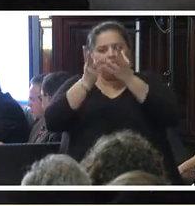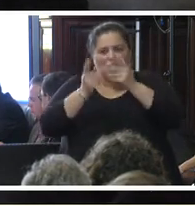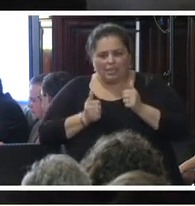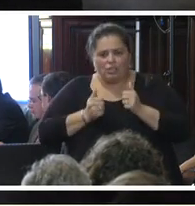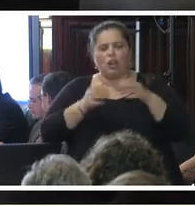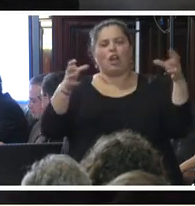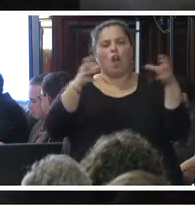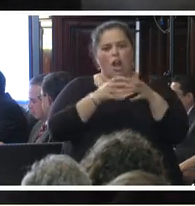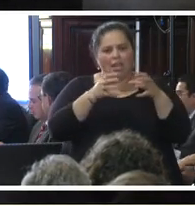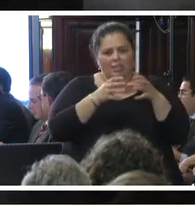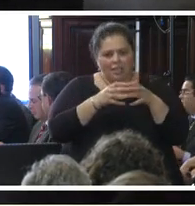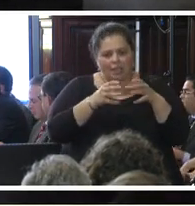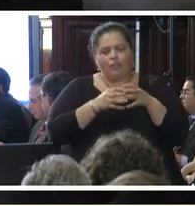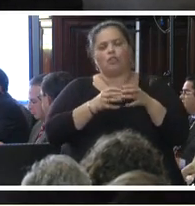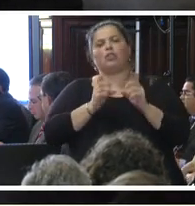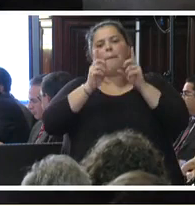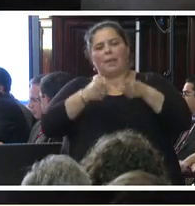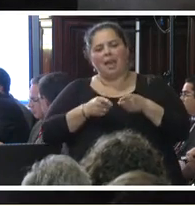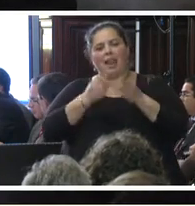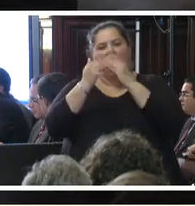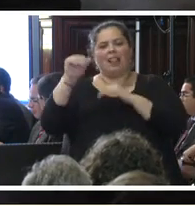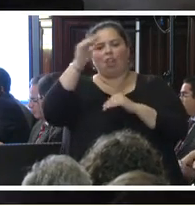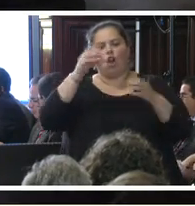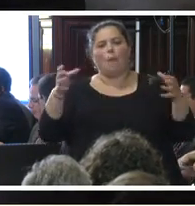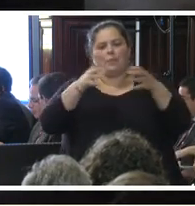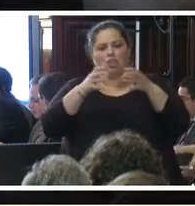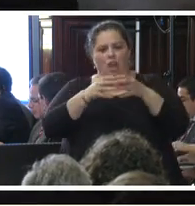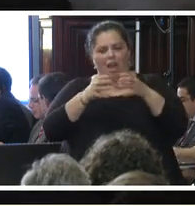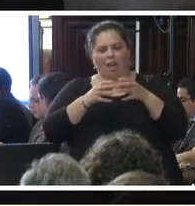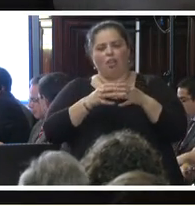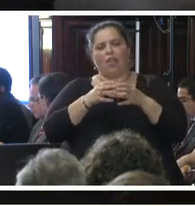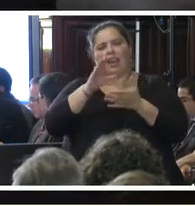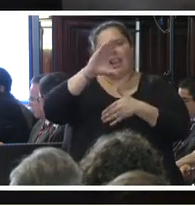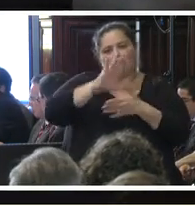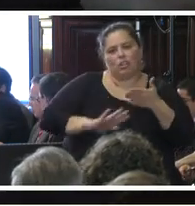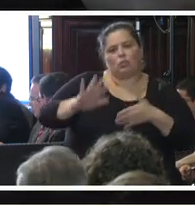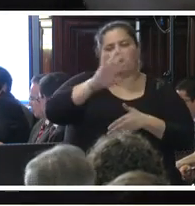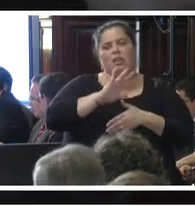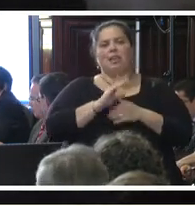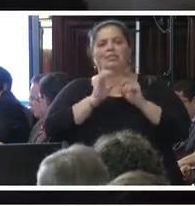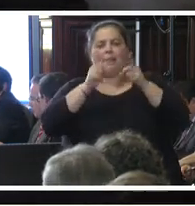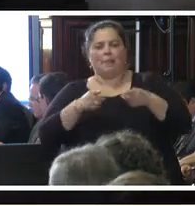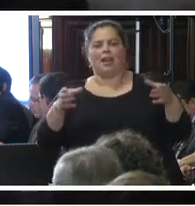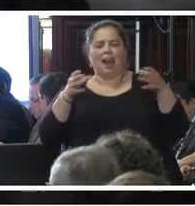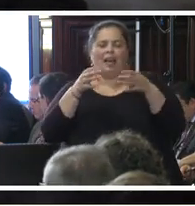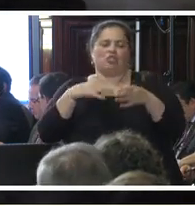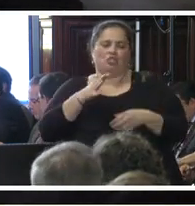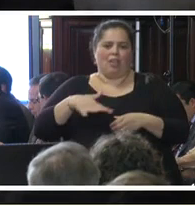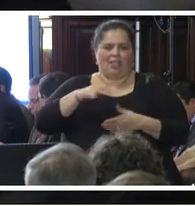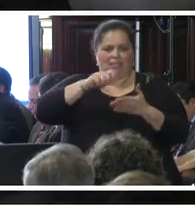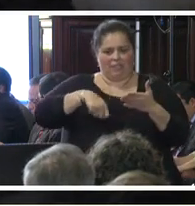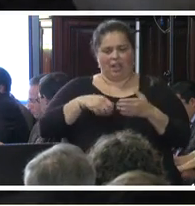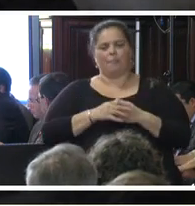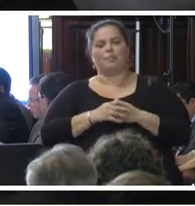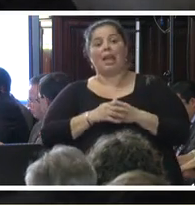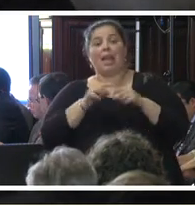Oficina de México del Alto Comisionado de las Naciones Unidas, las organizaciones de sociedad civil. En un esfuerzo de